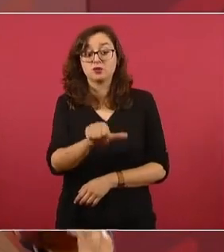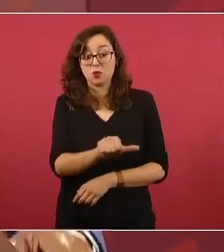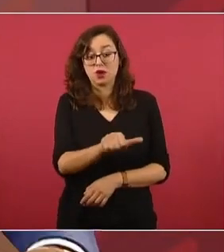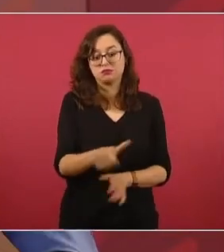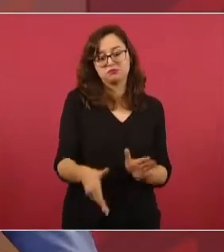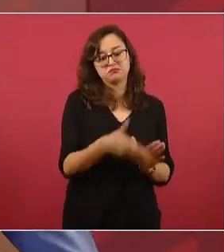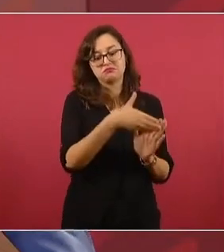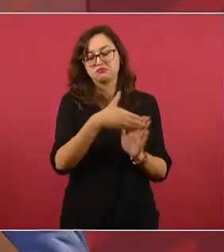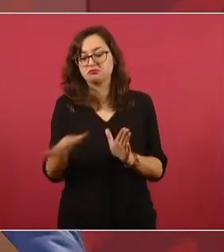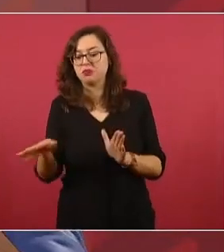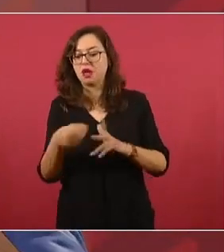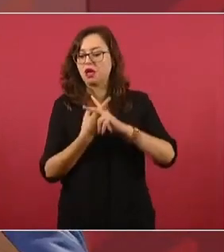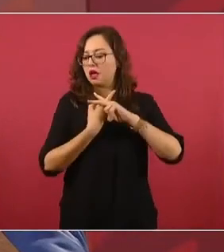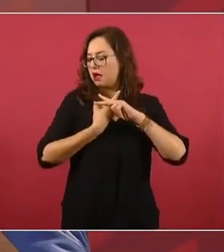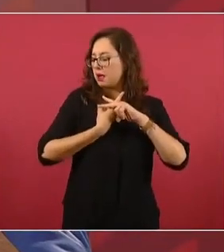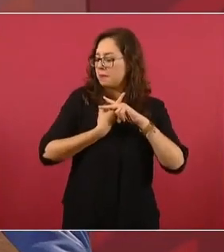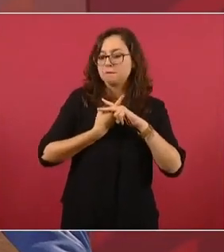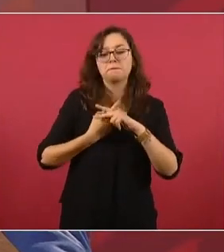Empezó la contrarrevolución